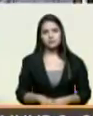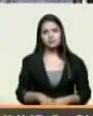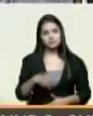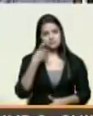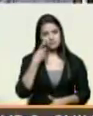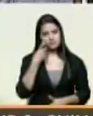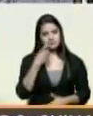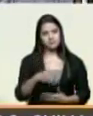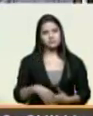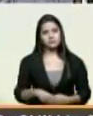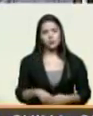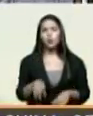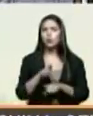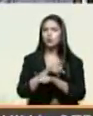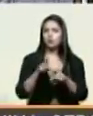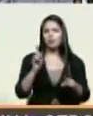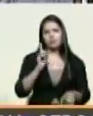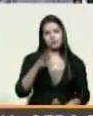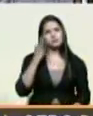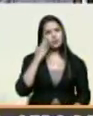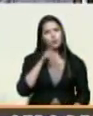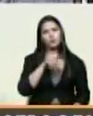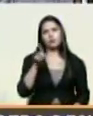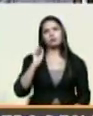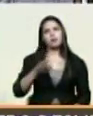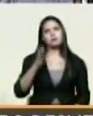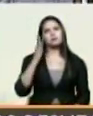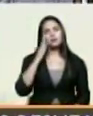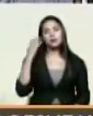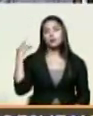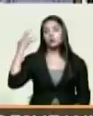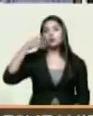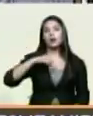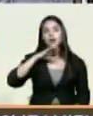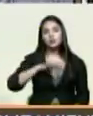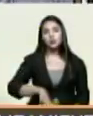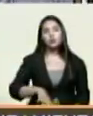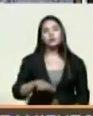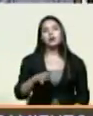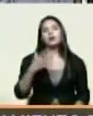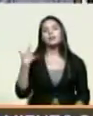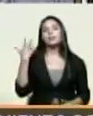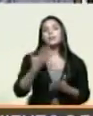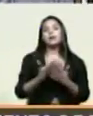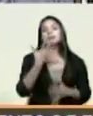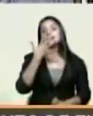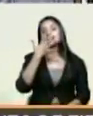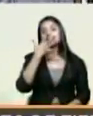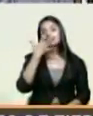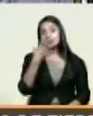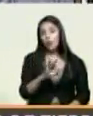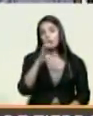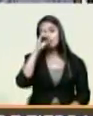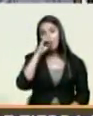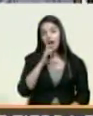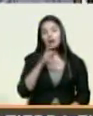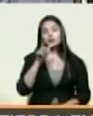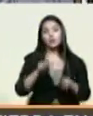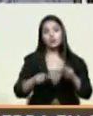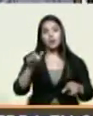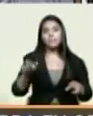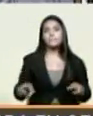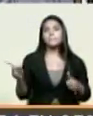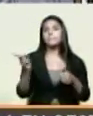Miren, ustedes deben saberlo, en la historia de los últimos 5 siglos de la humanidad,